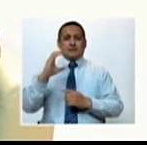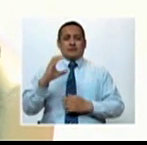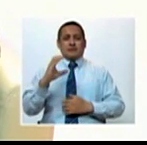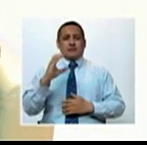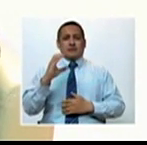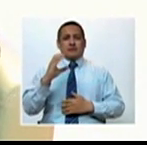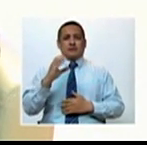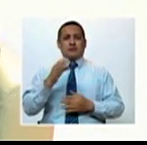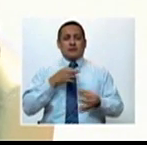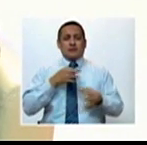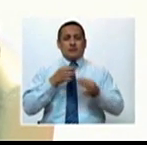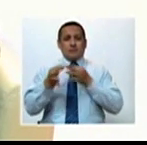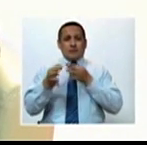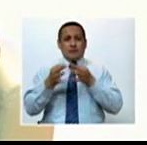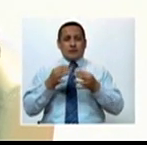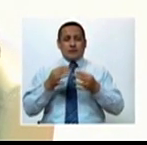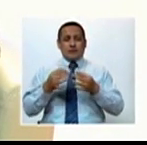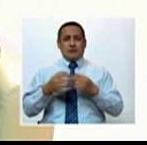allí